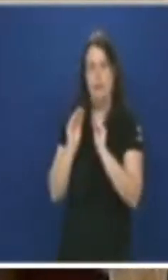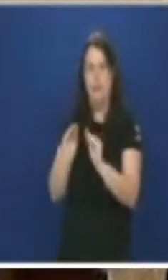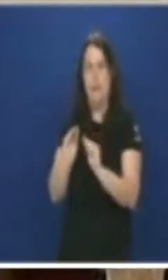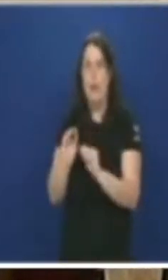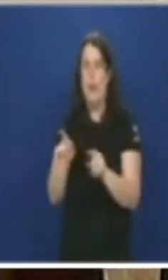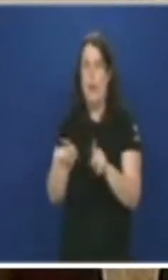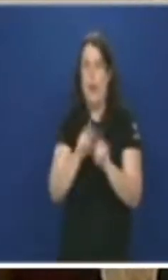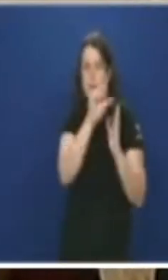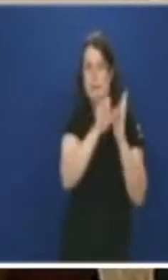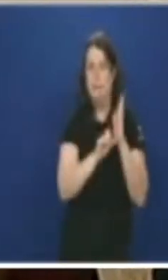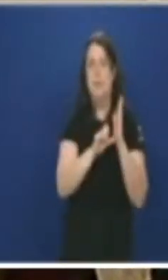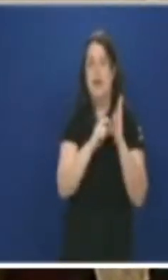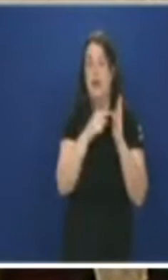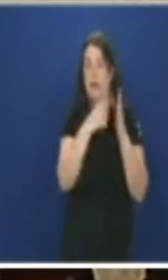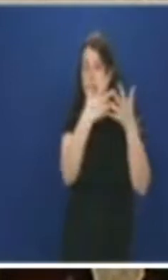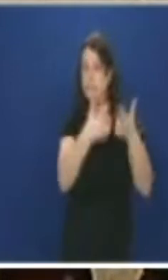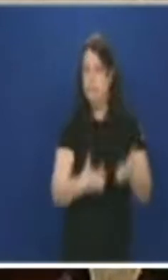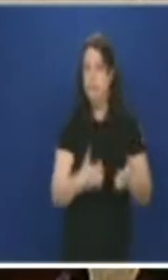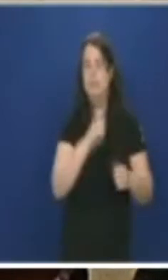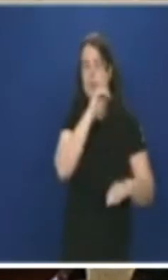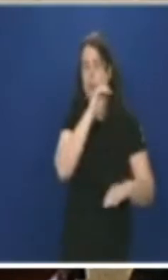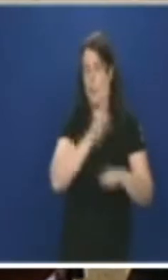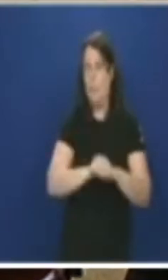cumplir as súas disposicións.